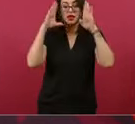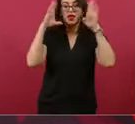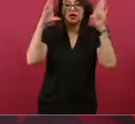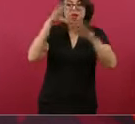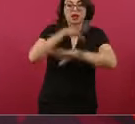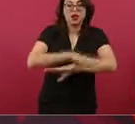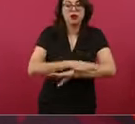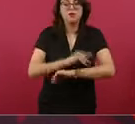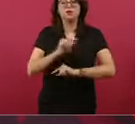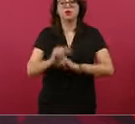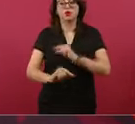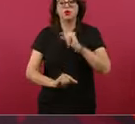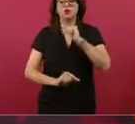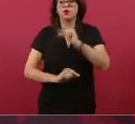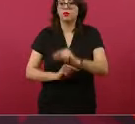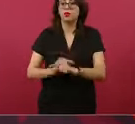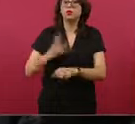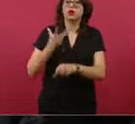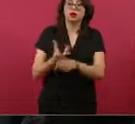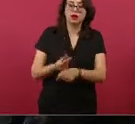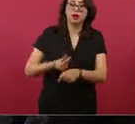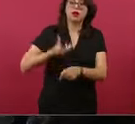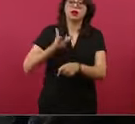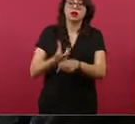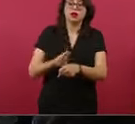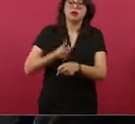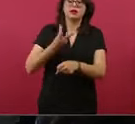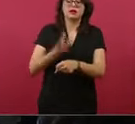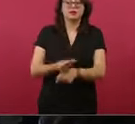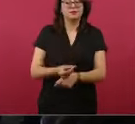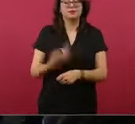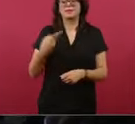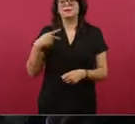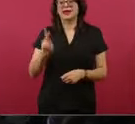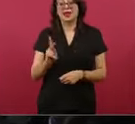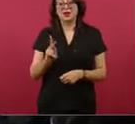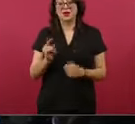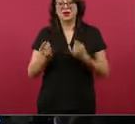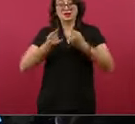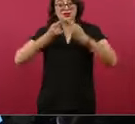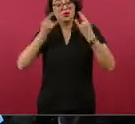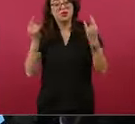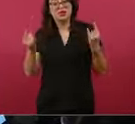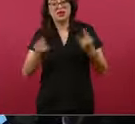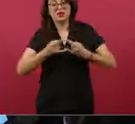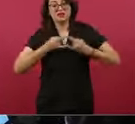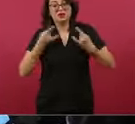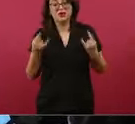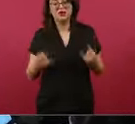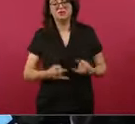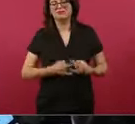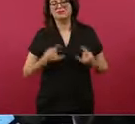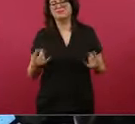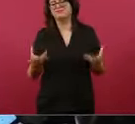y ahí vamos avanzando. Pero son muchos casos